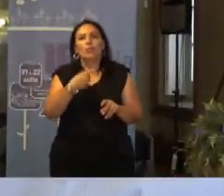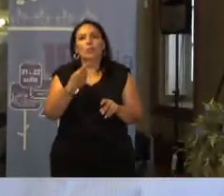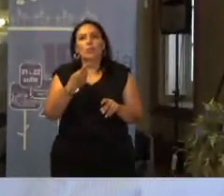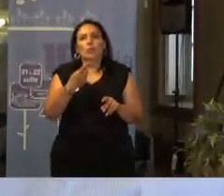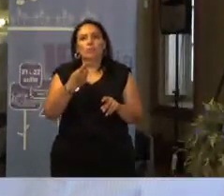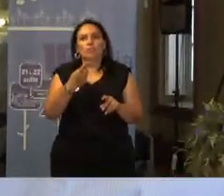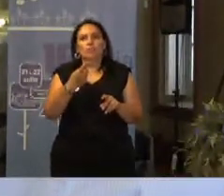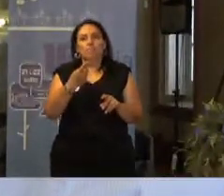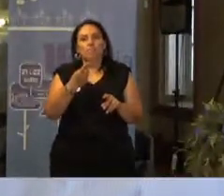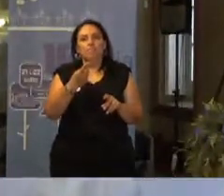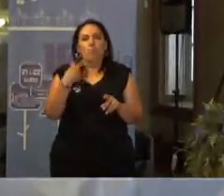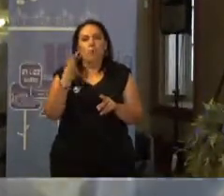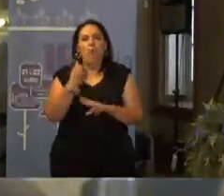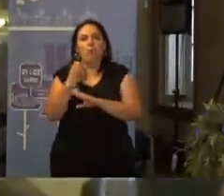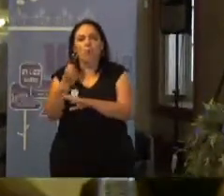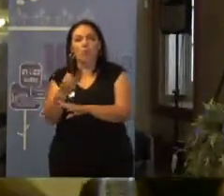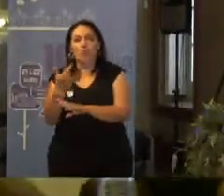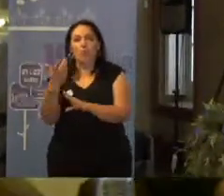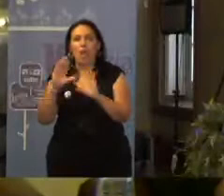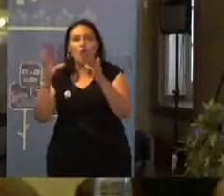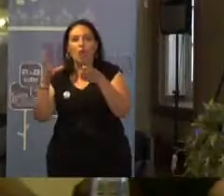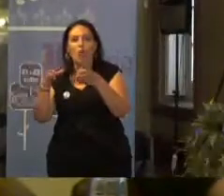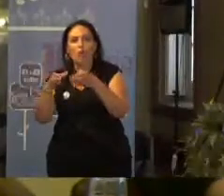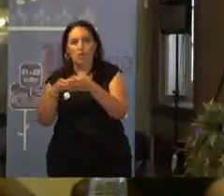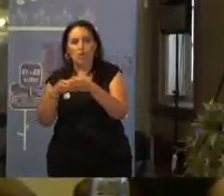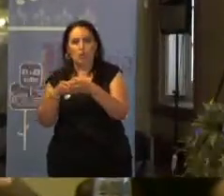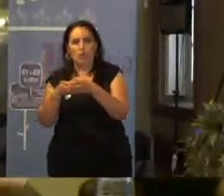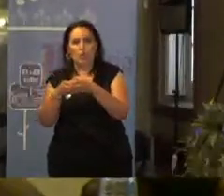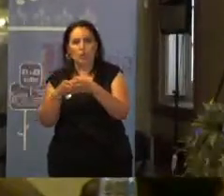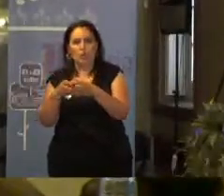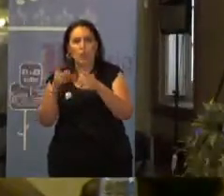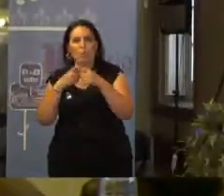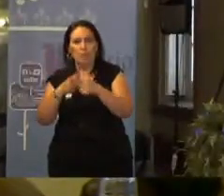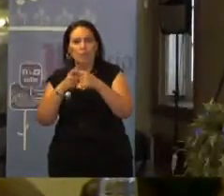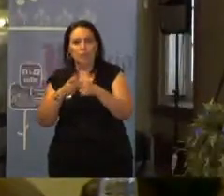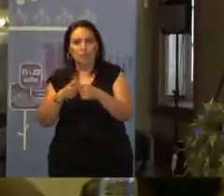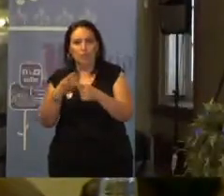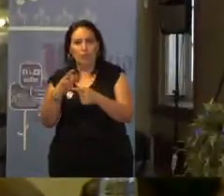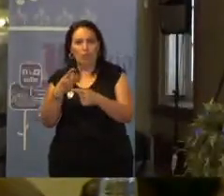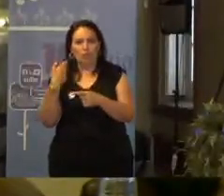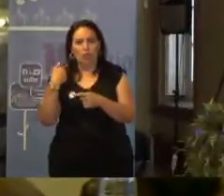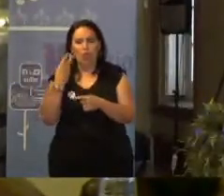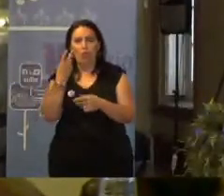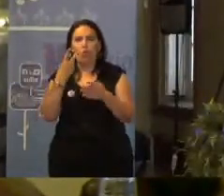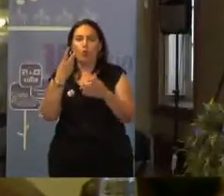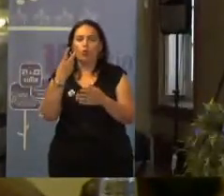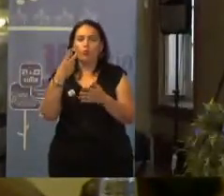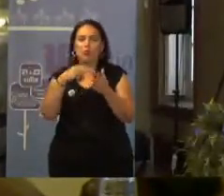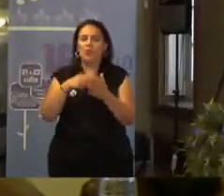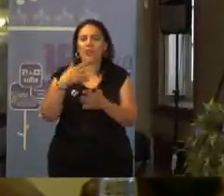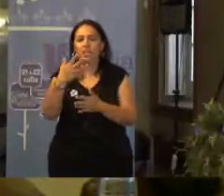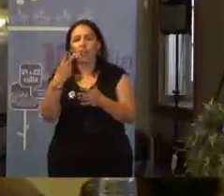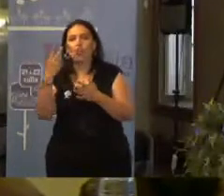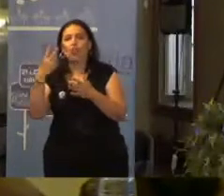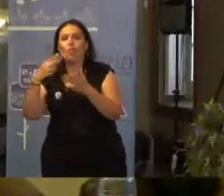unha man ao goberno bipartito do 2005-2009. É dicir, foi